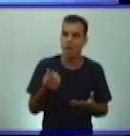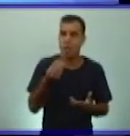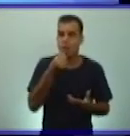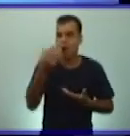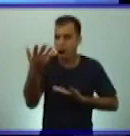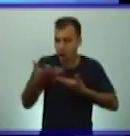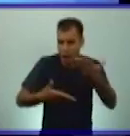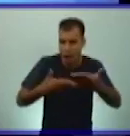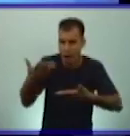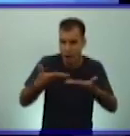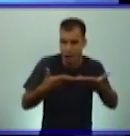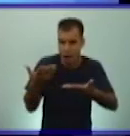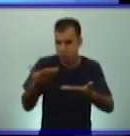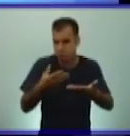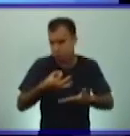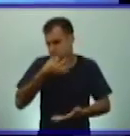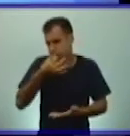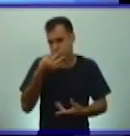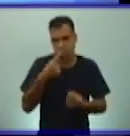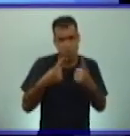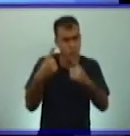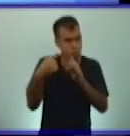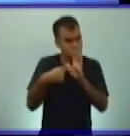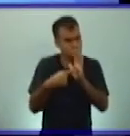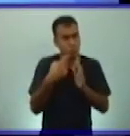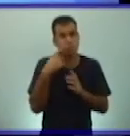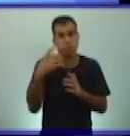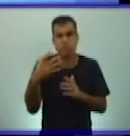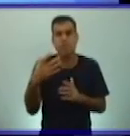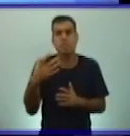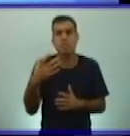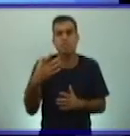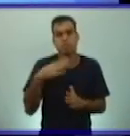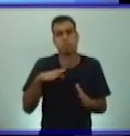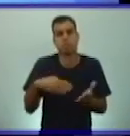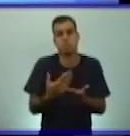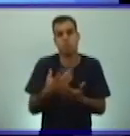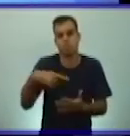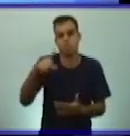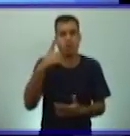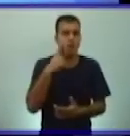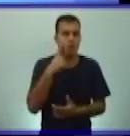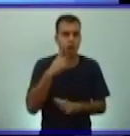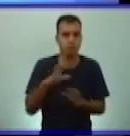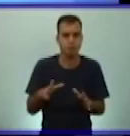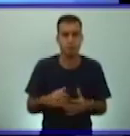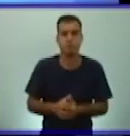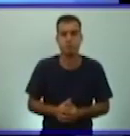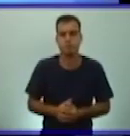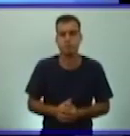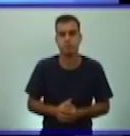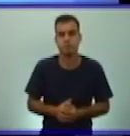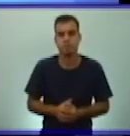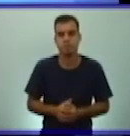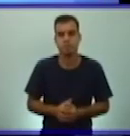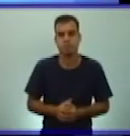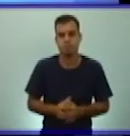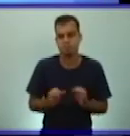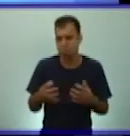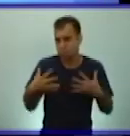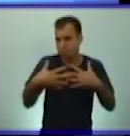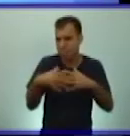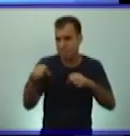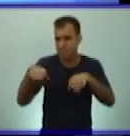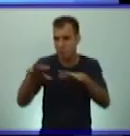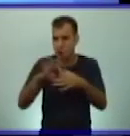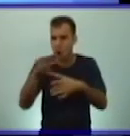ustedes algo importante que les propongo conocer. Estoy hablando también ligado a la situación geográfica de Cuba. Estoy hablando